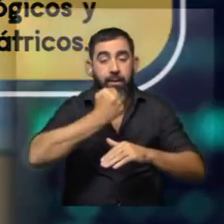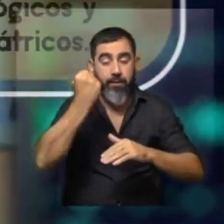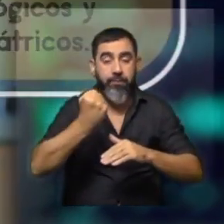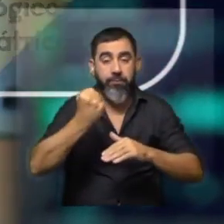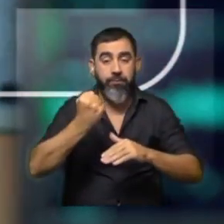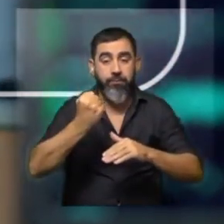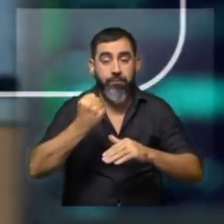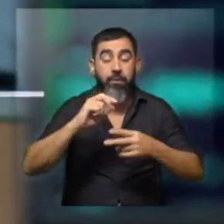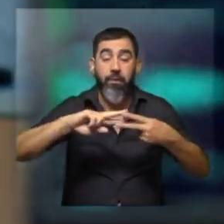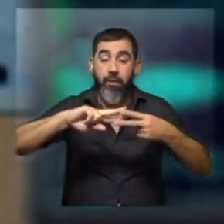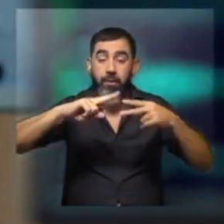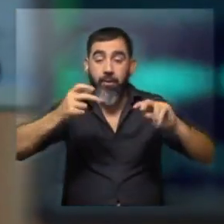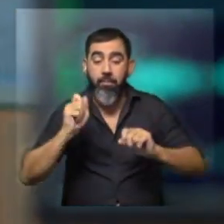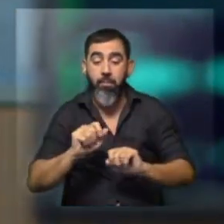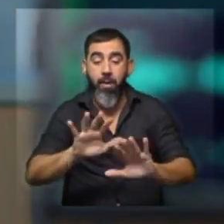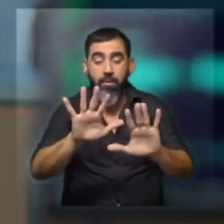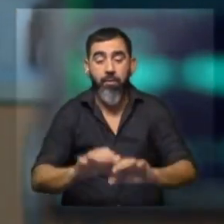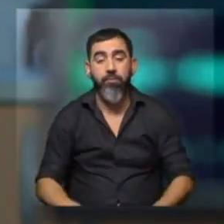marcado por la genética.